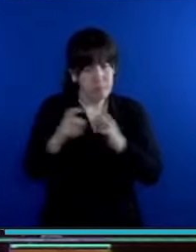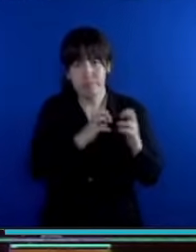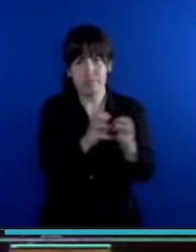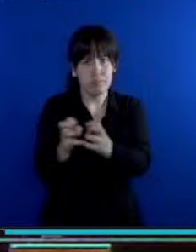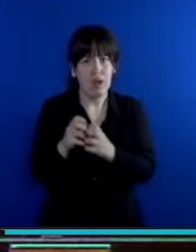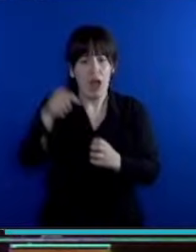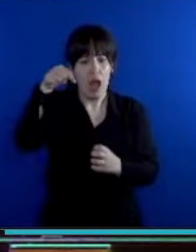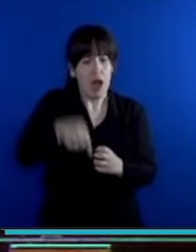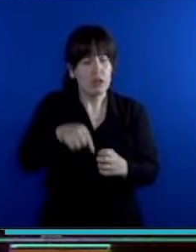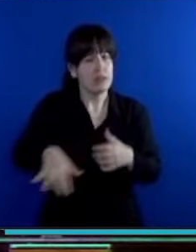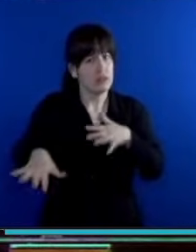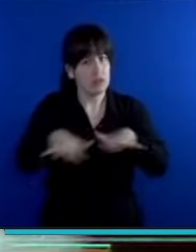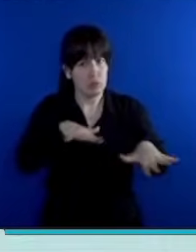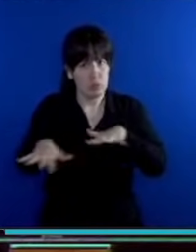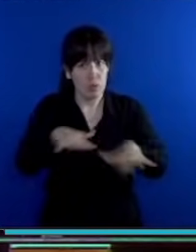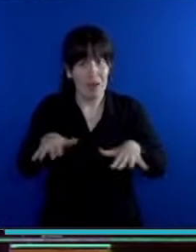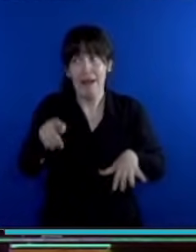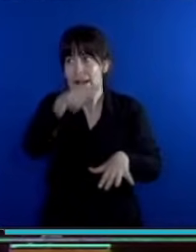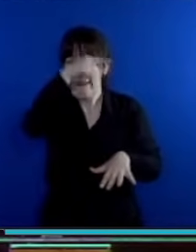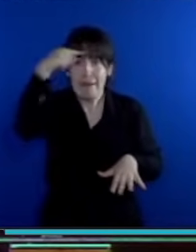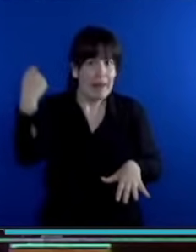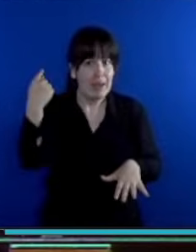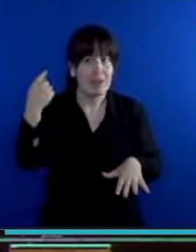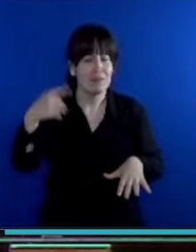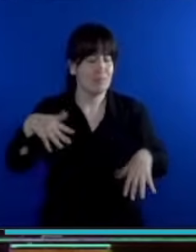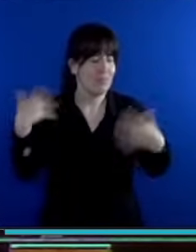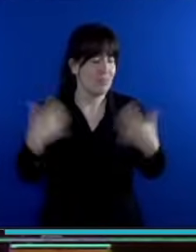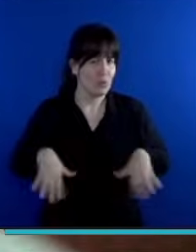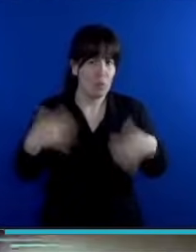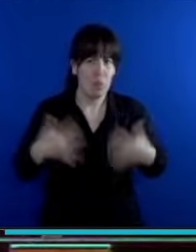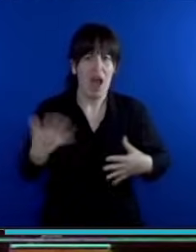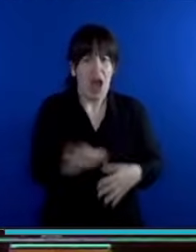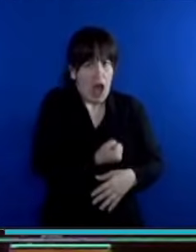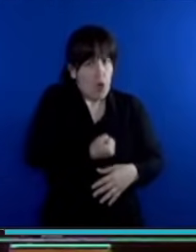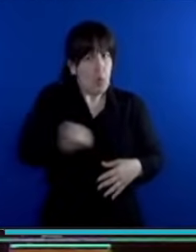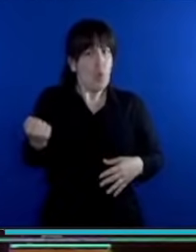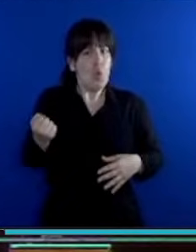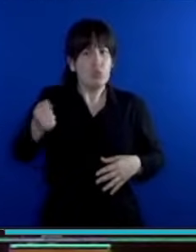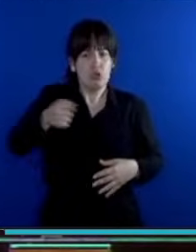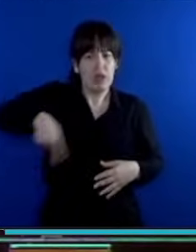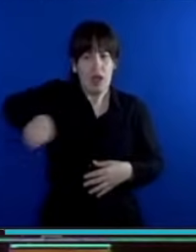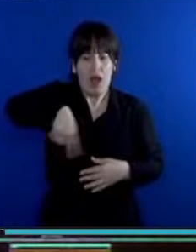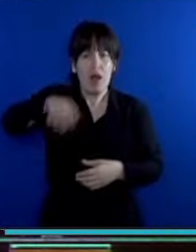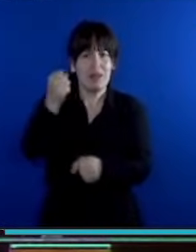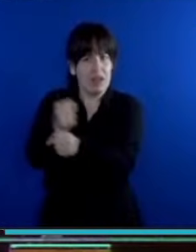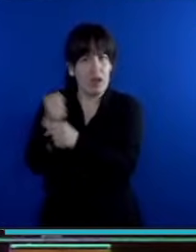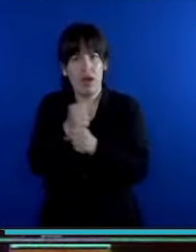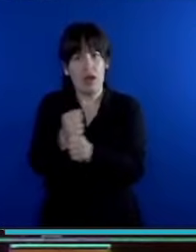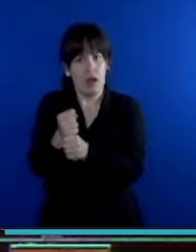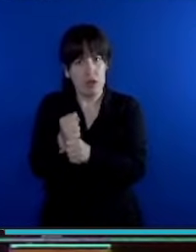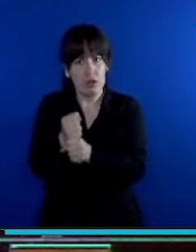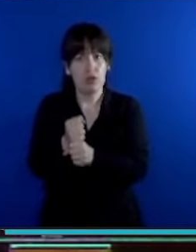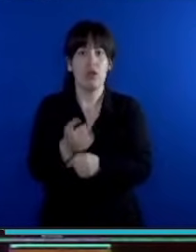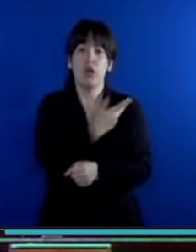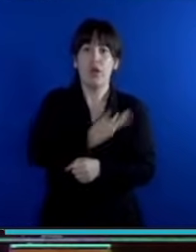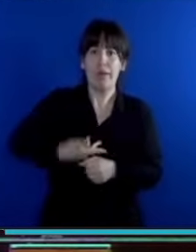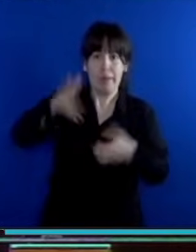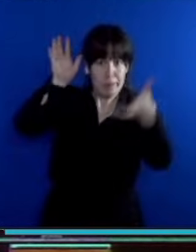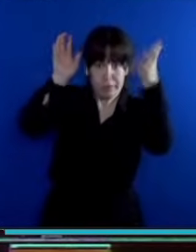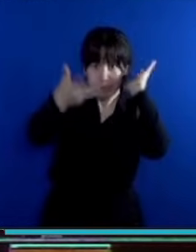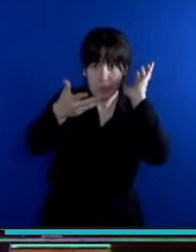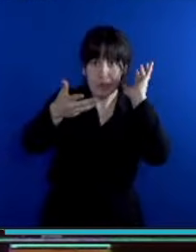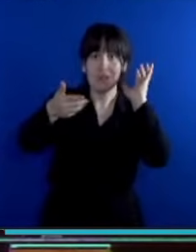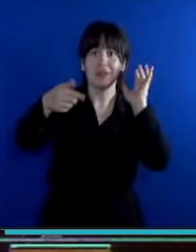en medio de una situación nacional de enorme ajuste a la clase trabajadora, donde el gobierno de Javier Milei